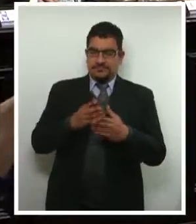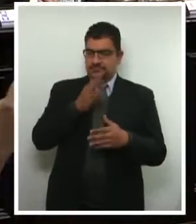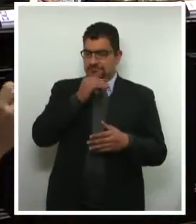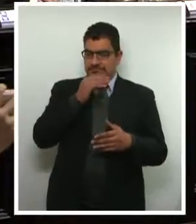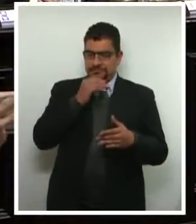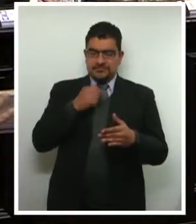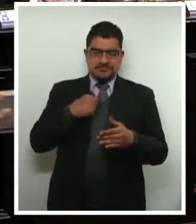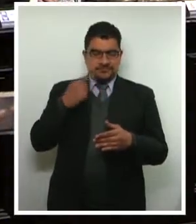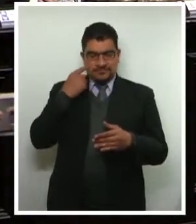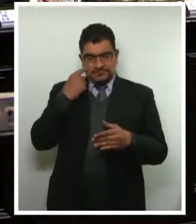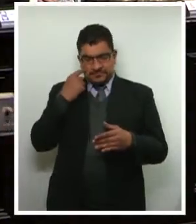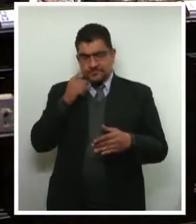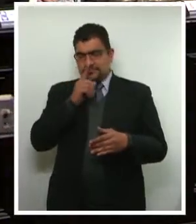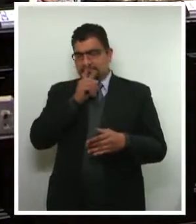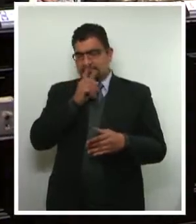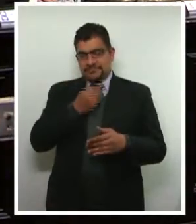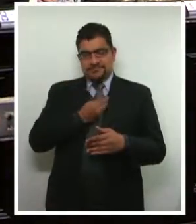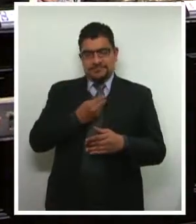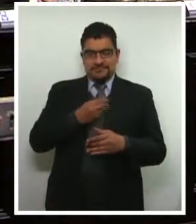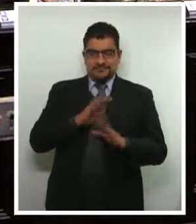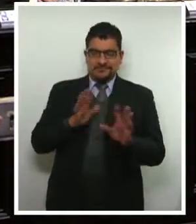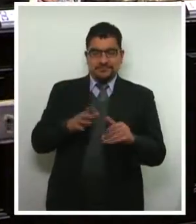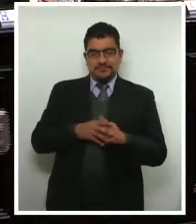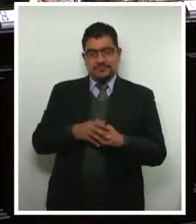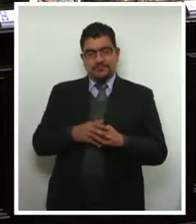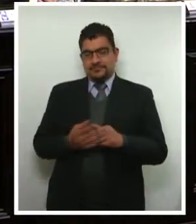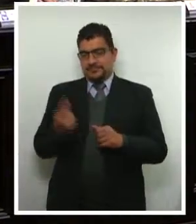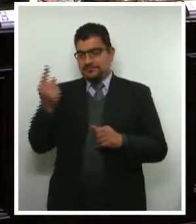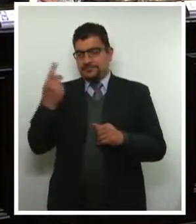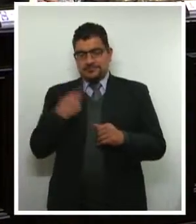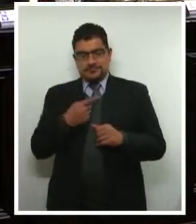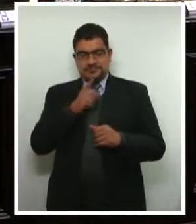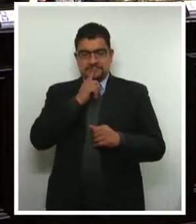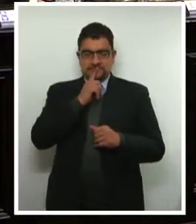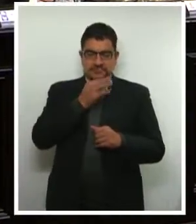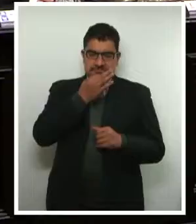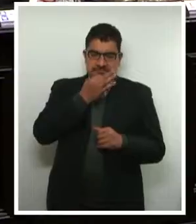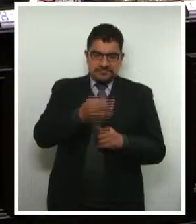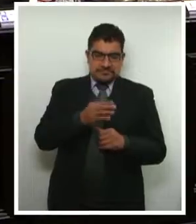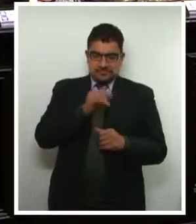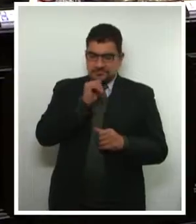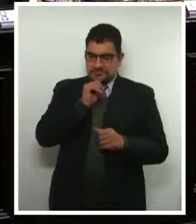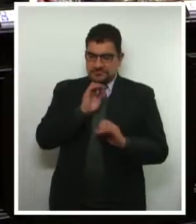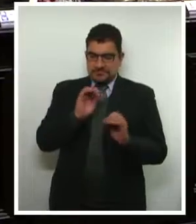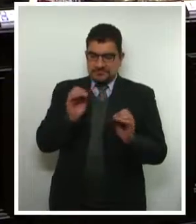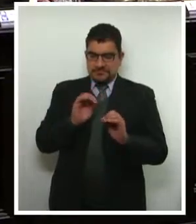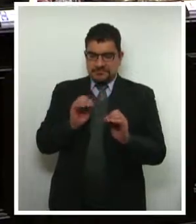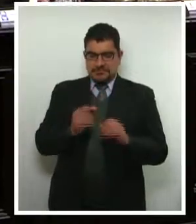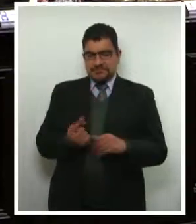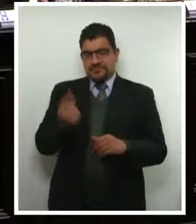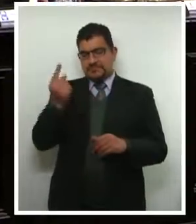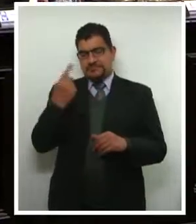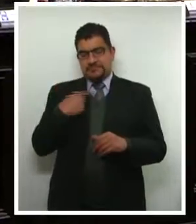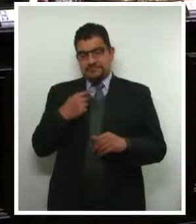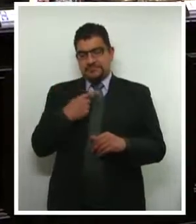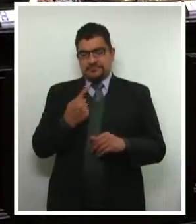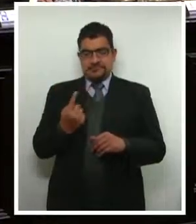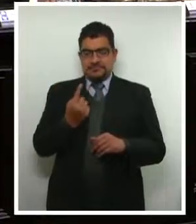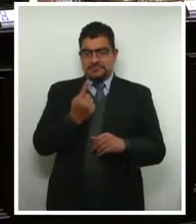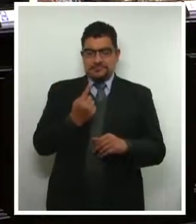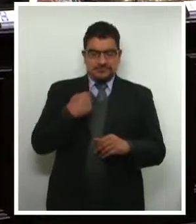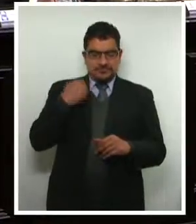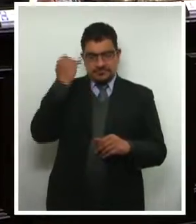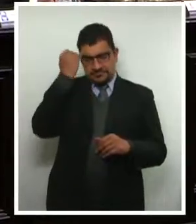tolerar es que porque alguien, que no se dice quién fue, porque alguien que se